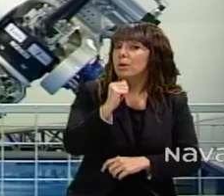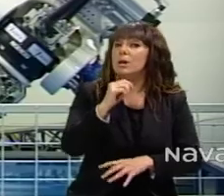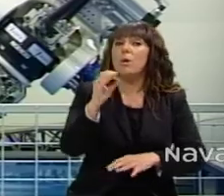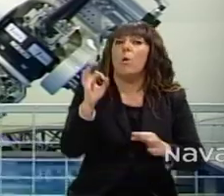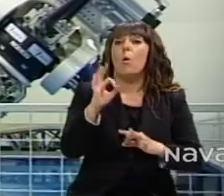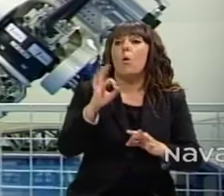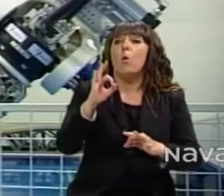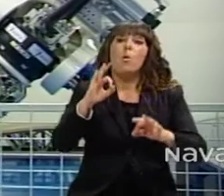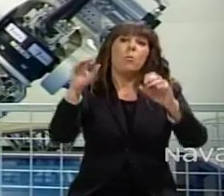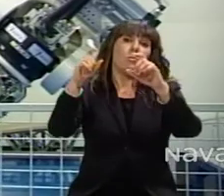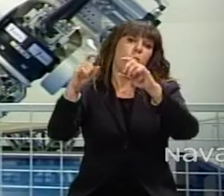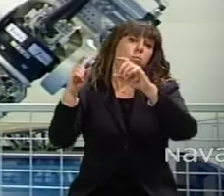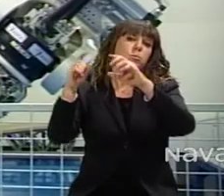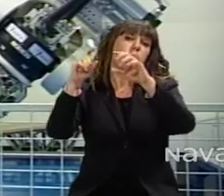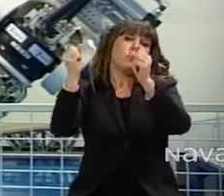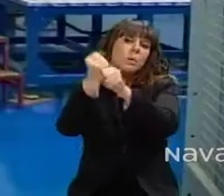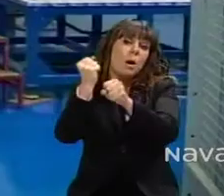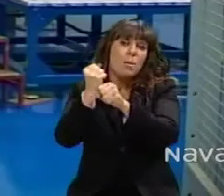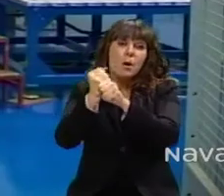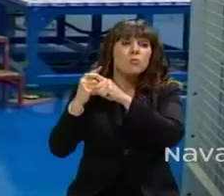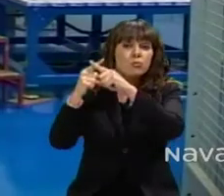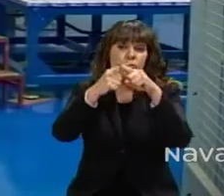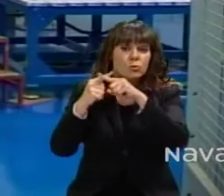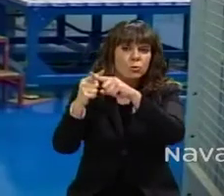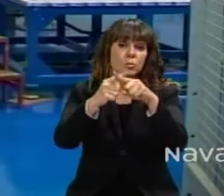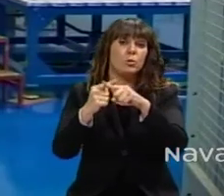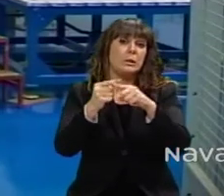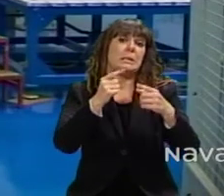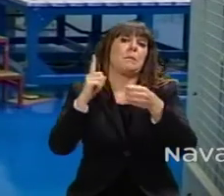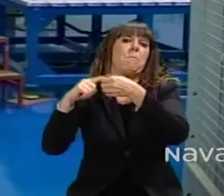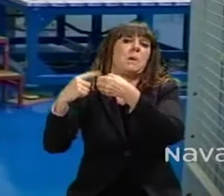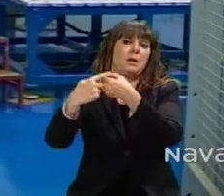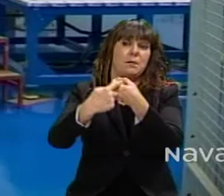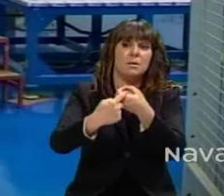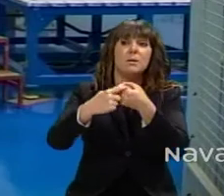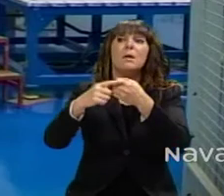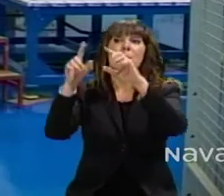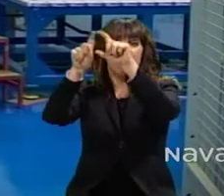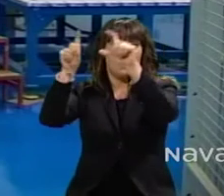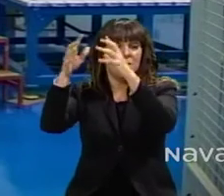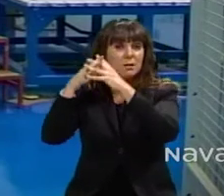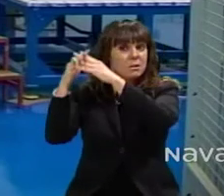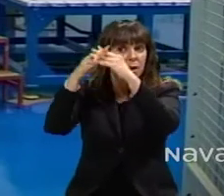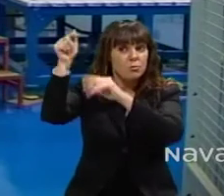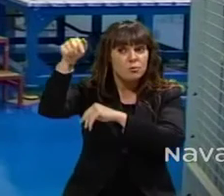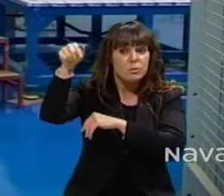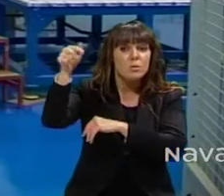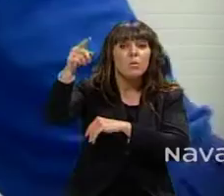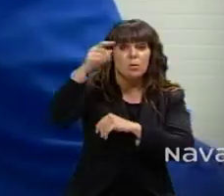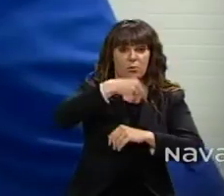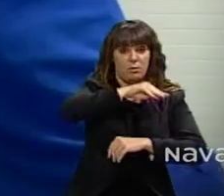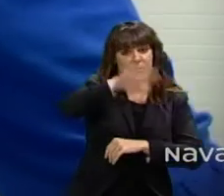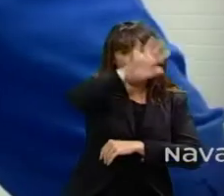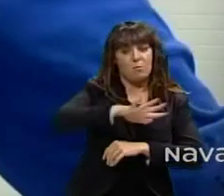comunes, colaborativos. Empresas de allí y empresas de aquí, o instituciones de investigación,